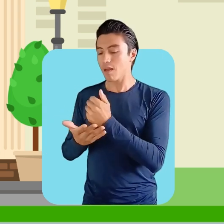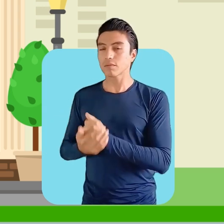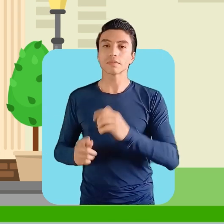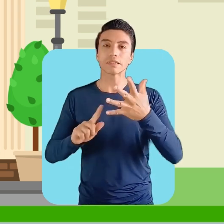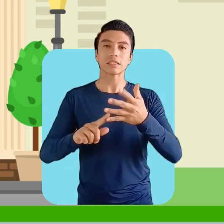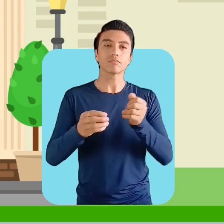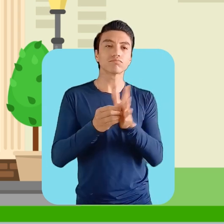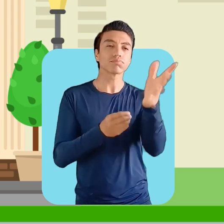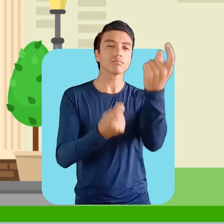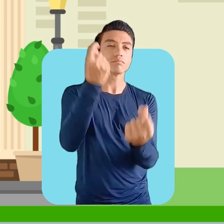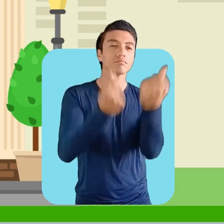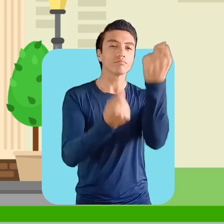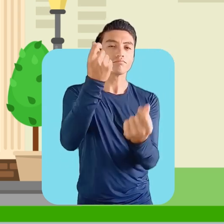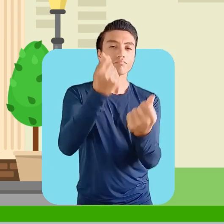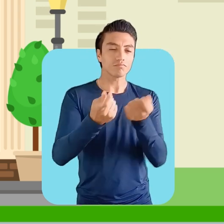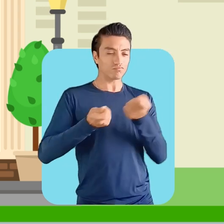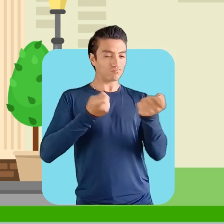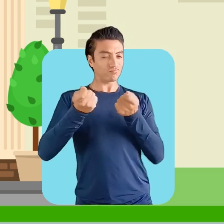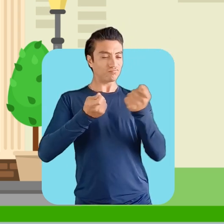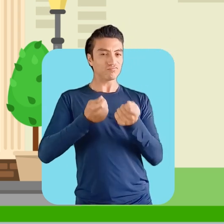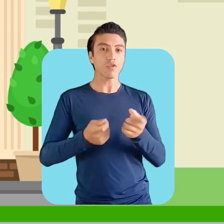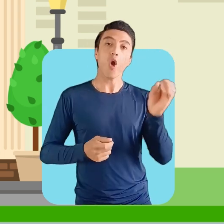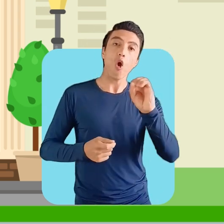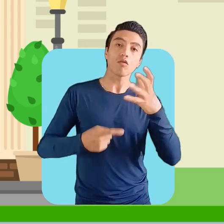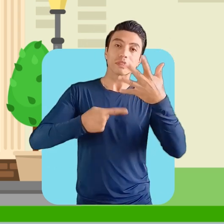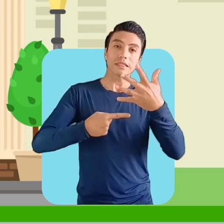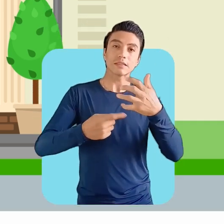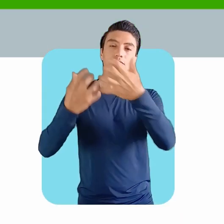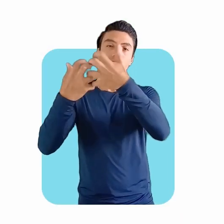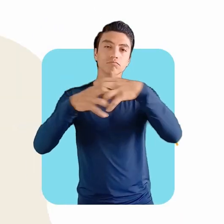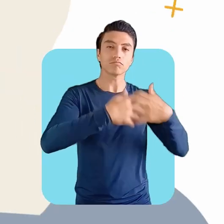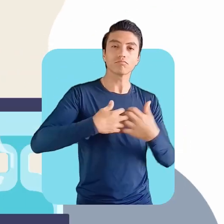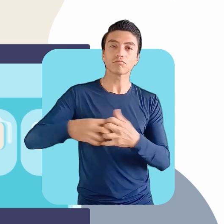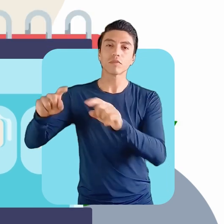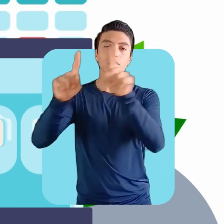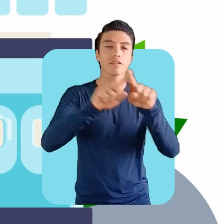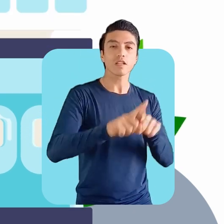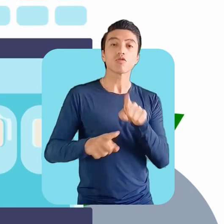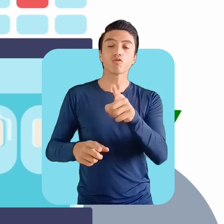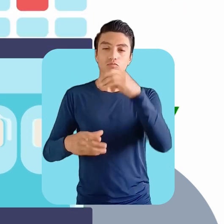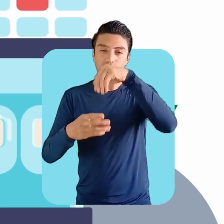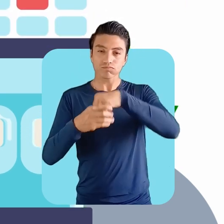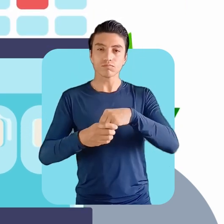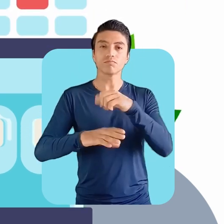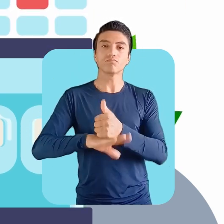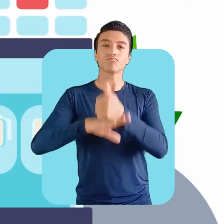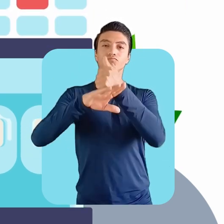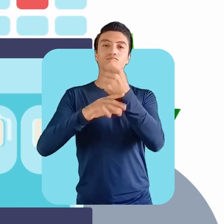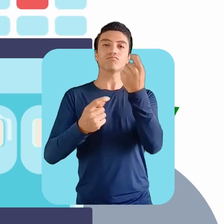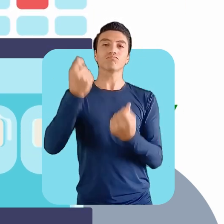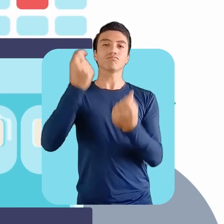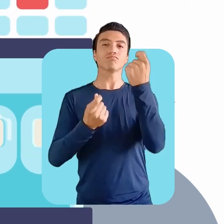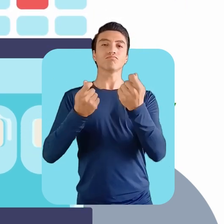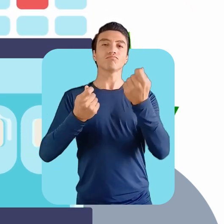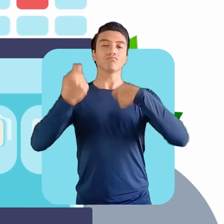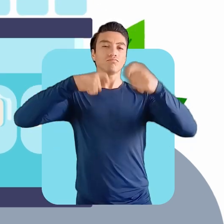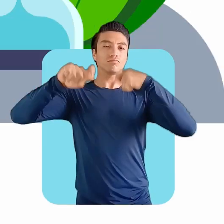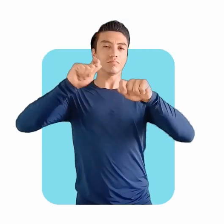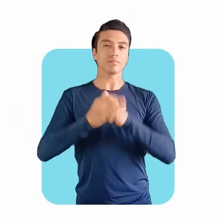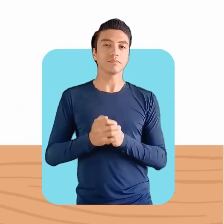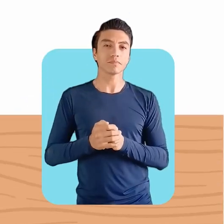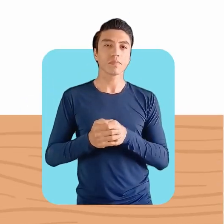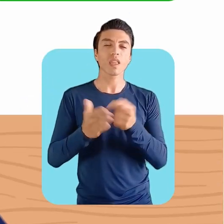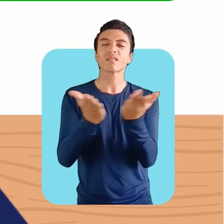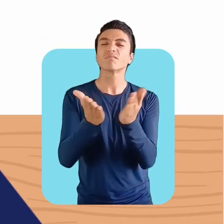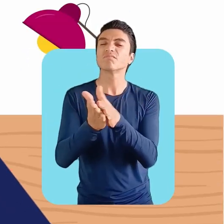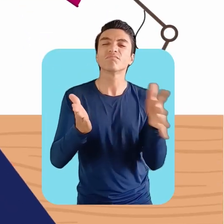y actividad física en entidades públicas y privadas. Este tecnólogo tendrá una duración de 27 meses y